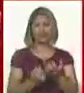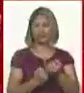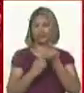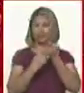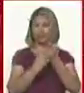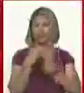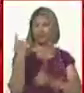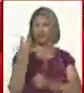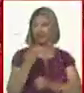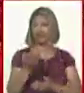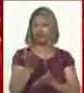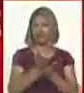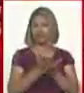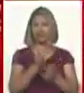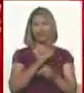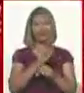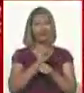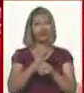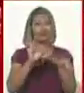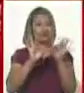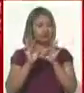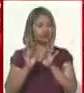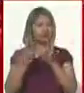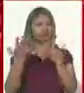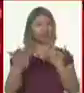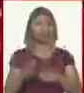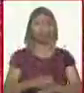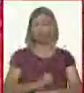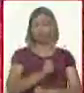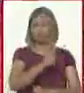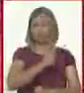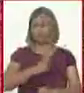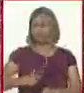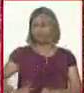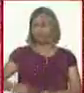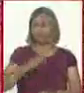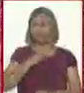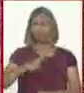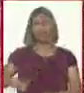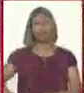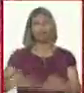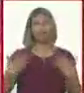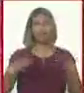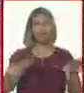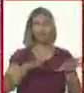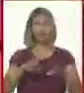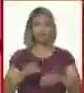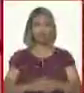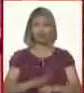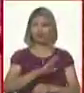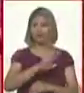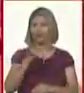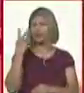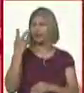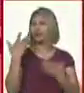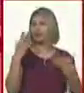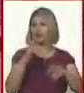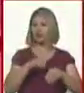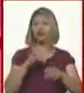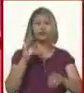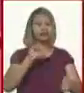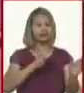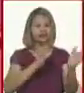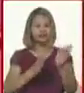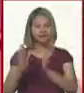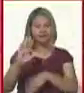apoyando como siempre. Parte de los trabajos de mantenimiento que hace como gobierno municipal, por supuesto que lo estamos realizando. Ustedes ven en este momento